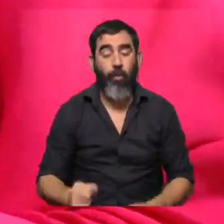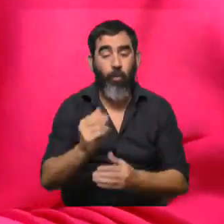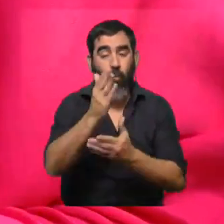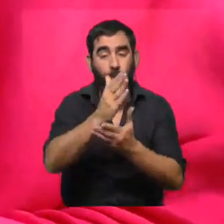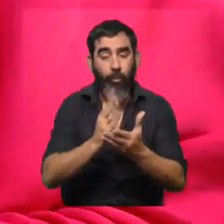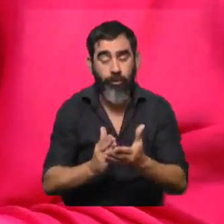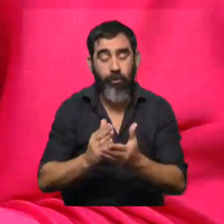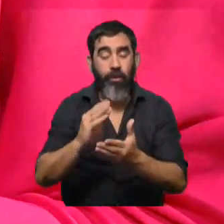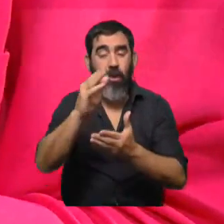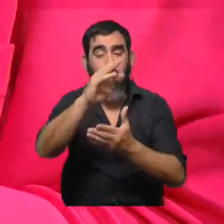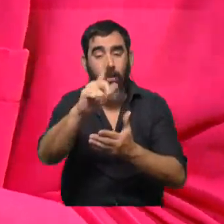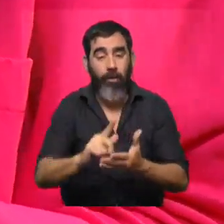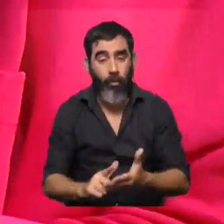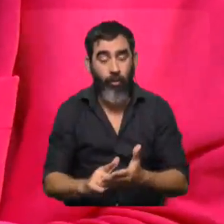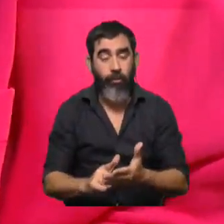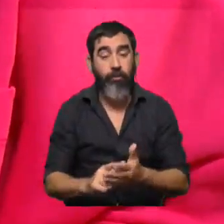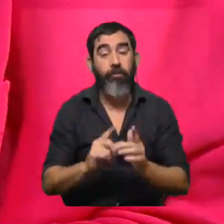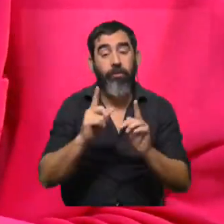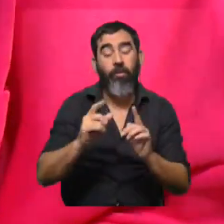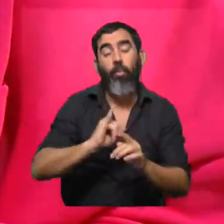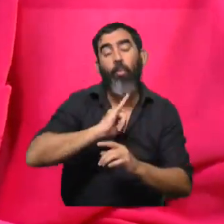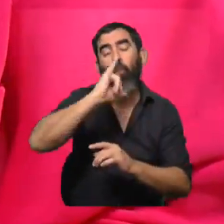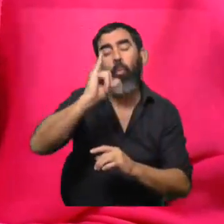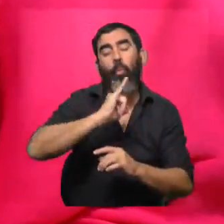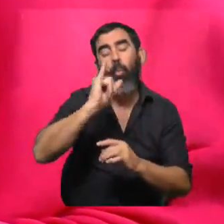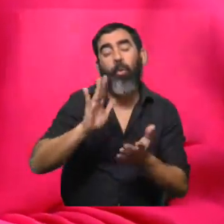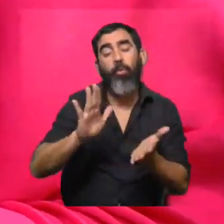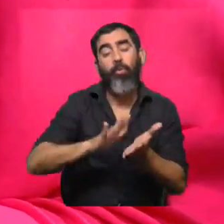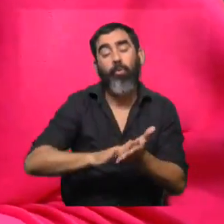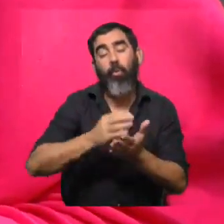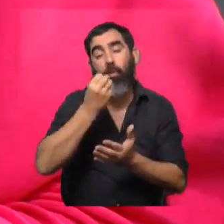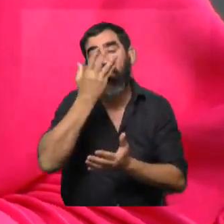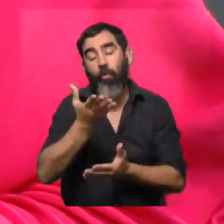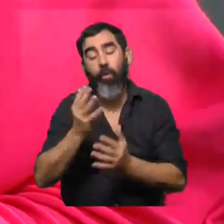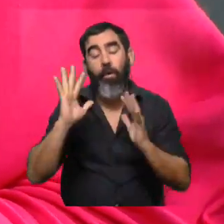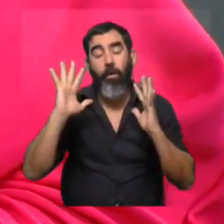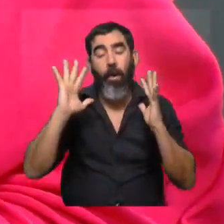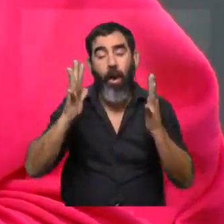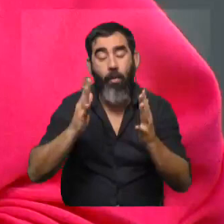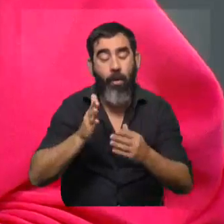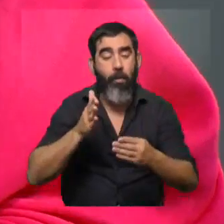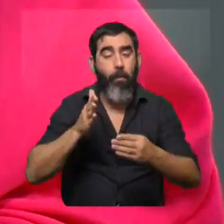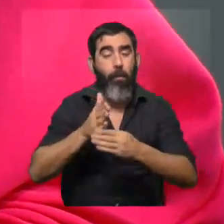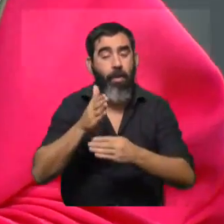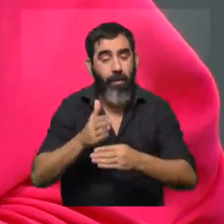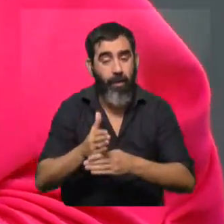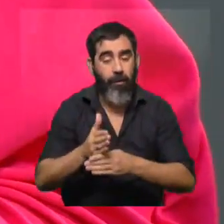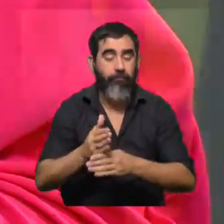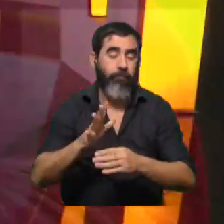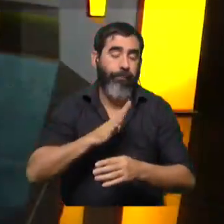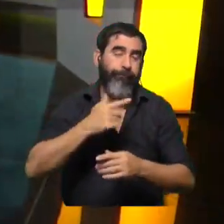la literatura, para recoger aquellos relatos que tienen que ver con las flores, las plantas, la madera. Entonces está desde